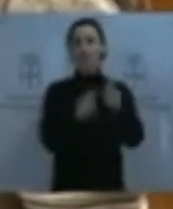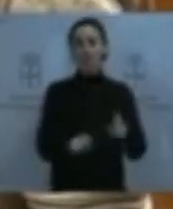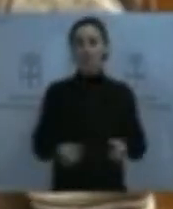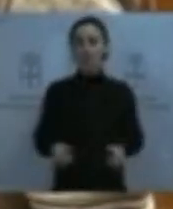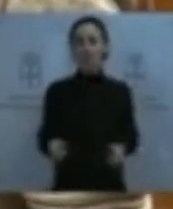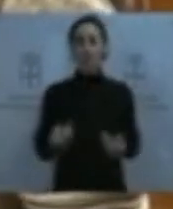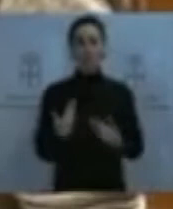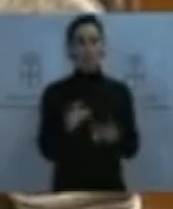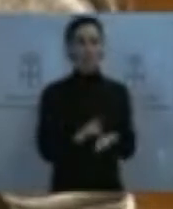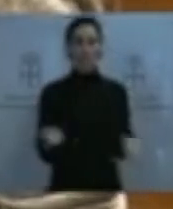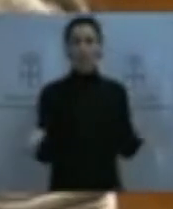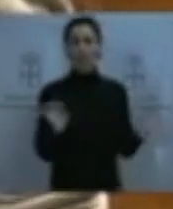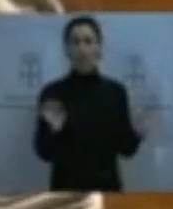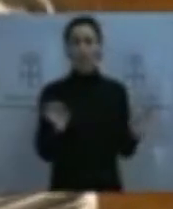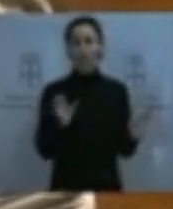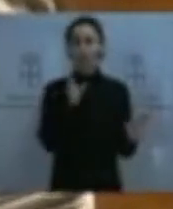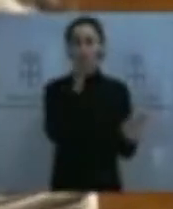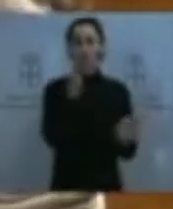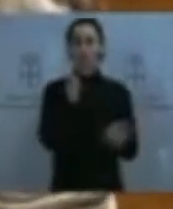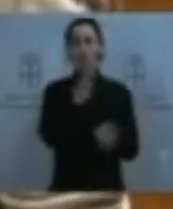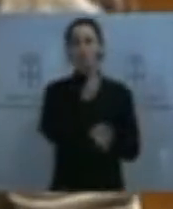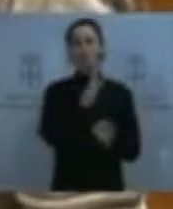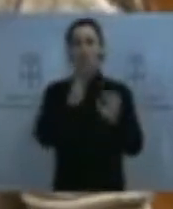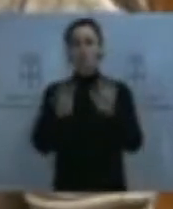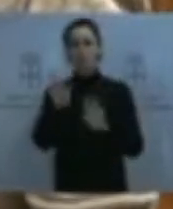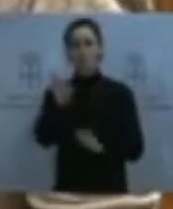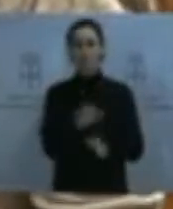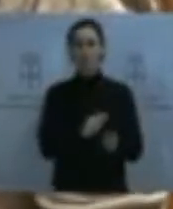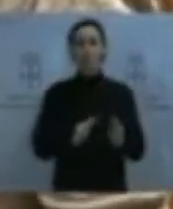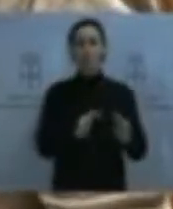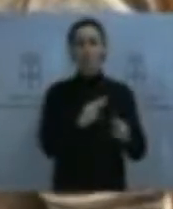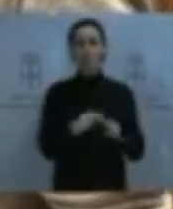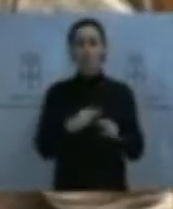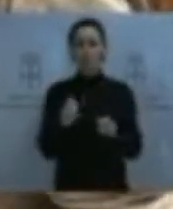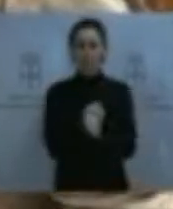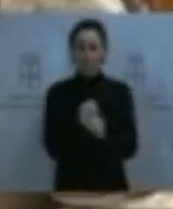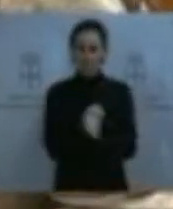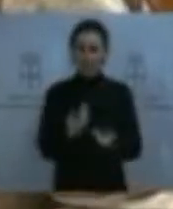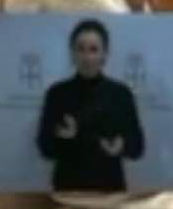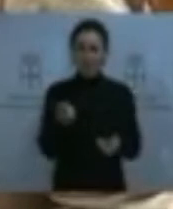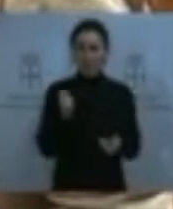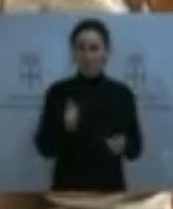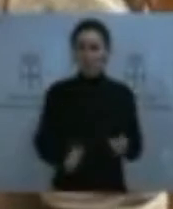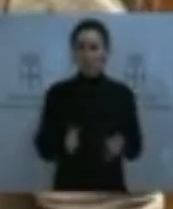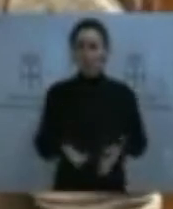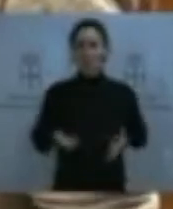han hecho nada porque pueden permitirse ejecutar tan solo un 39% de las políticas de empleo y que su salario siga siendo del